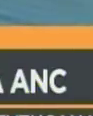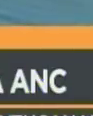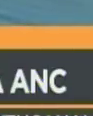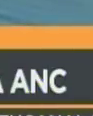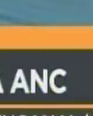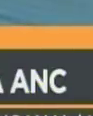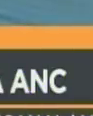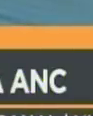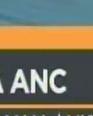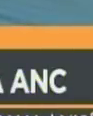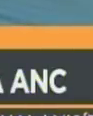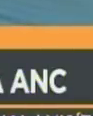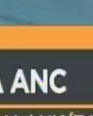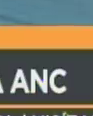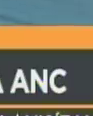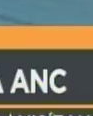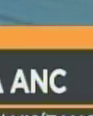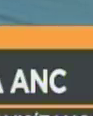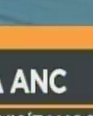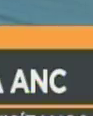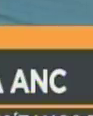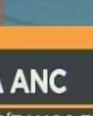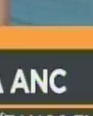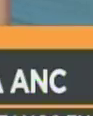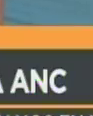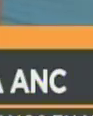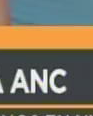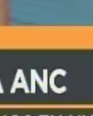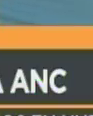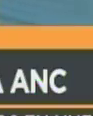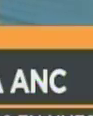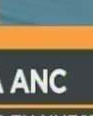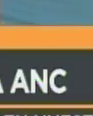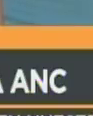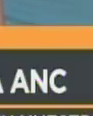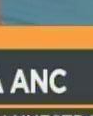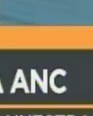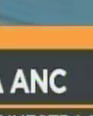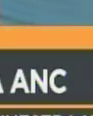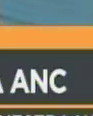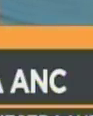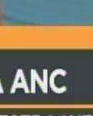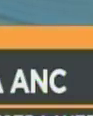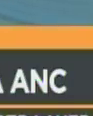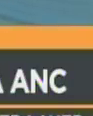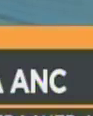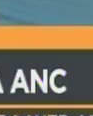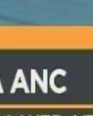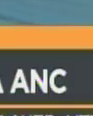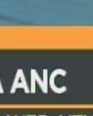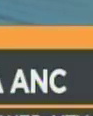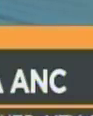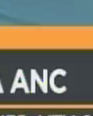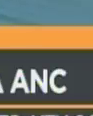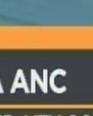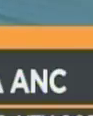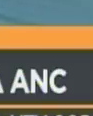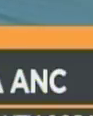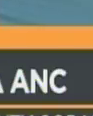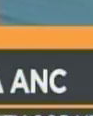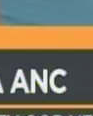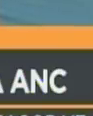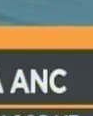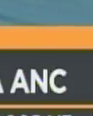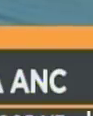concebirlo. En Venezuela que han ejecutado todo tipo de guerra psicológica, de planes